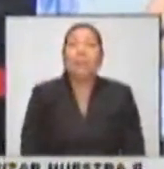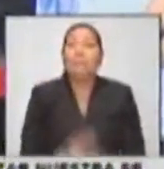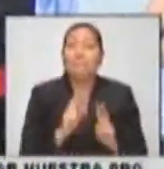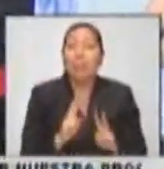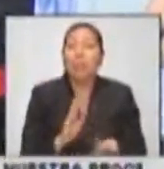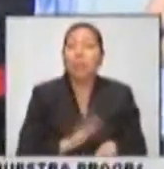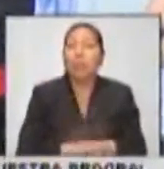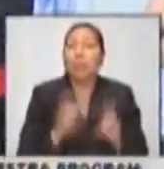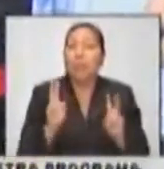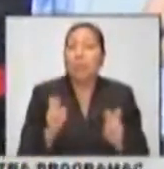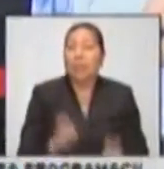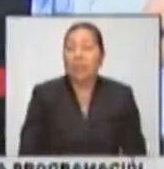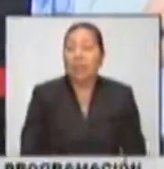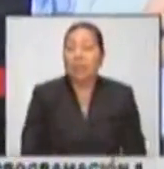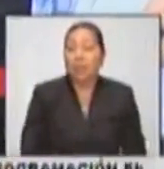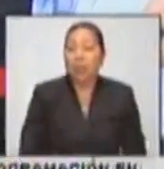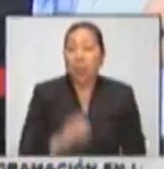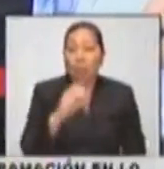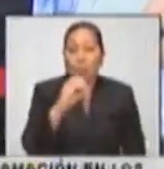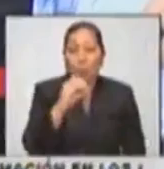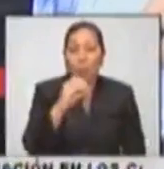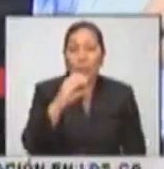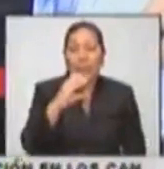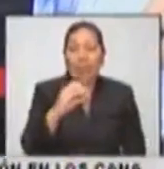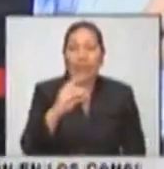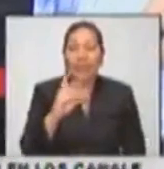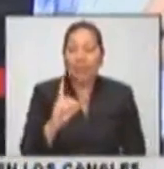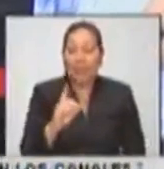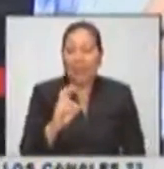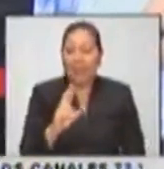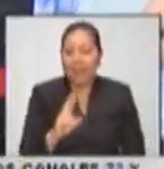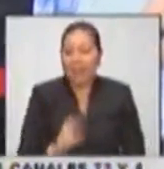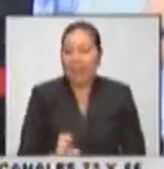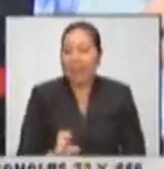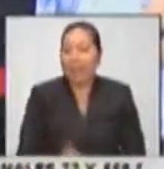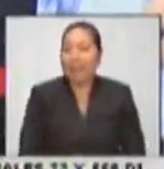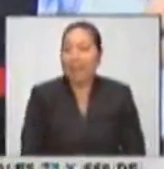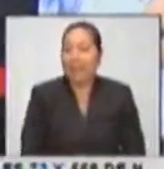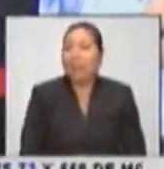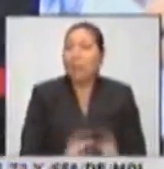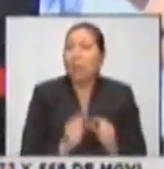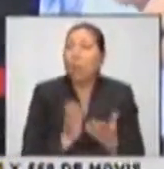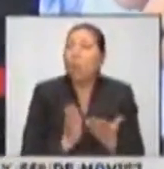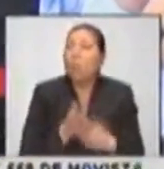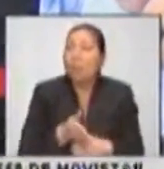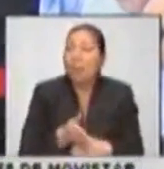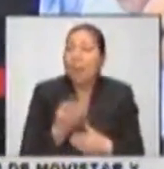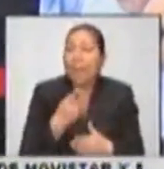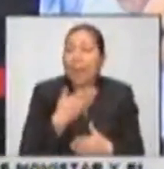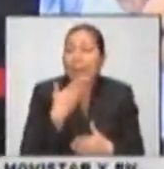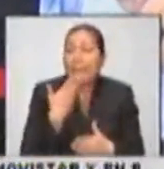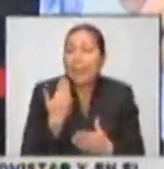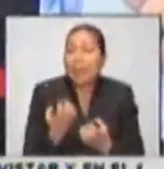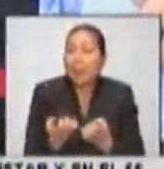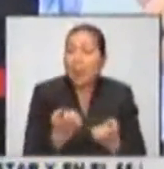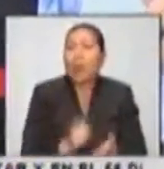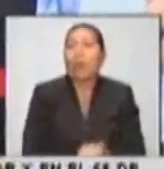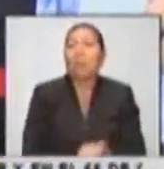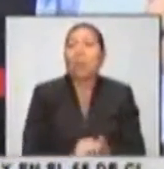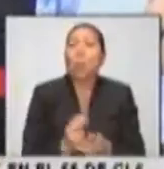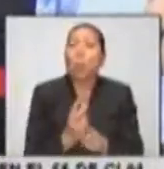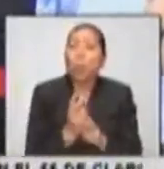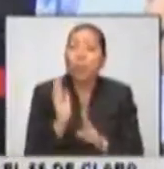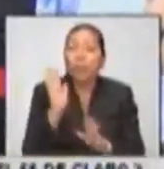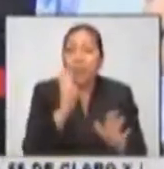la temática de la OCDE y cómo el Perú podría ingresar a este grupo de países para mejorar nuestra economía, el cuidado del